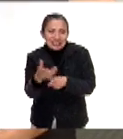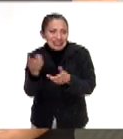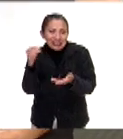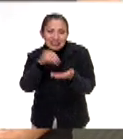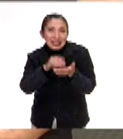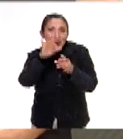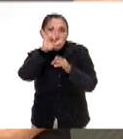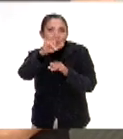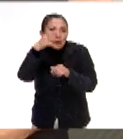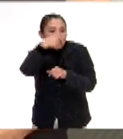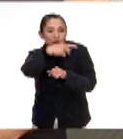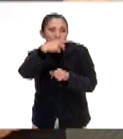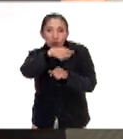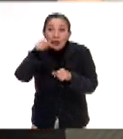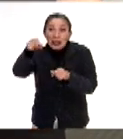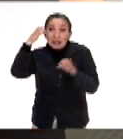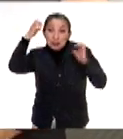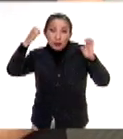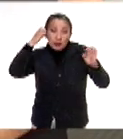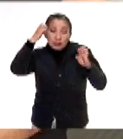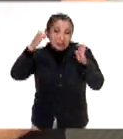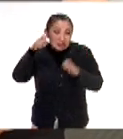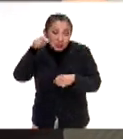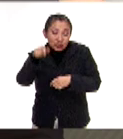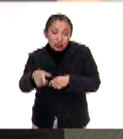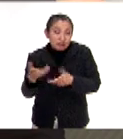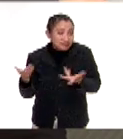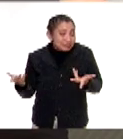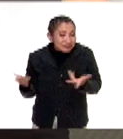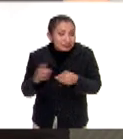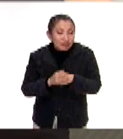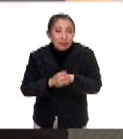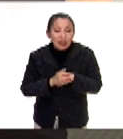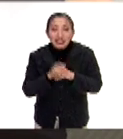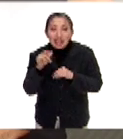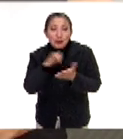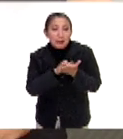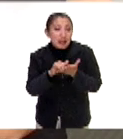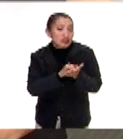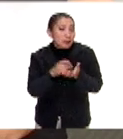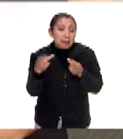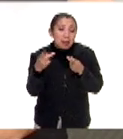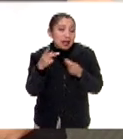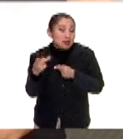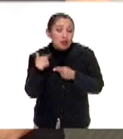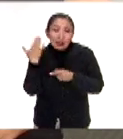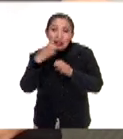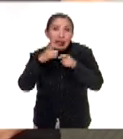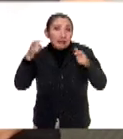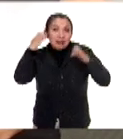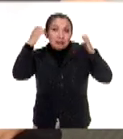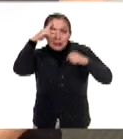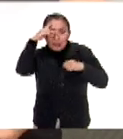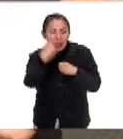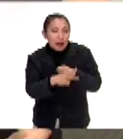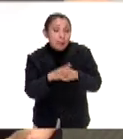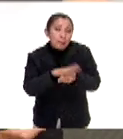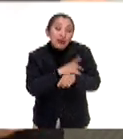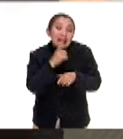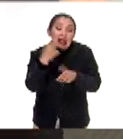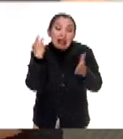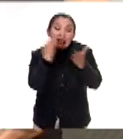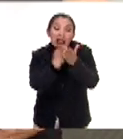poner este cuadro tuyo en la exposición de Nueva York, que estaban organizando una gran exposición de arte mexicano,